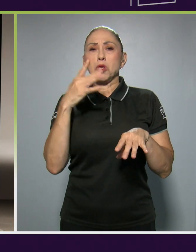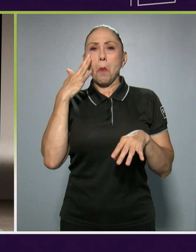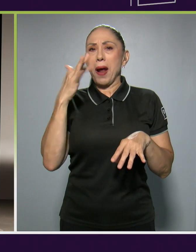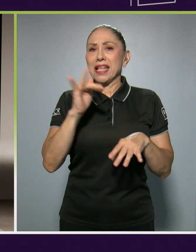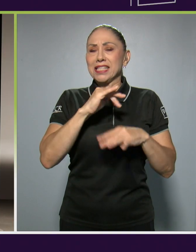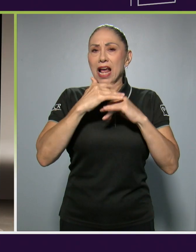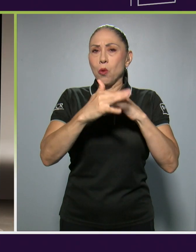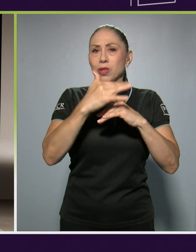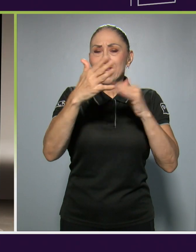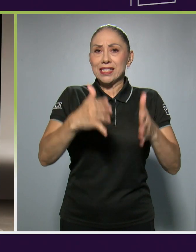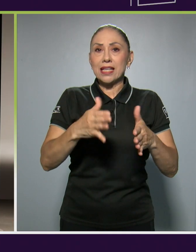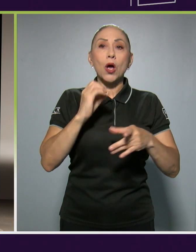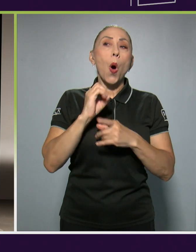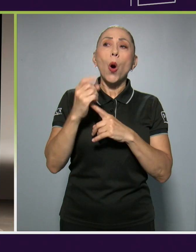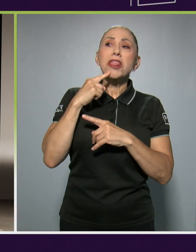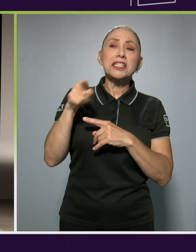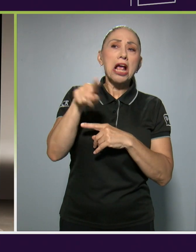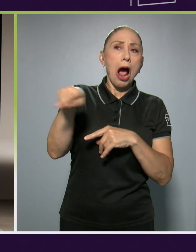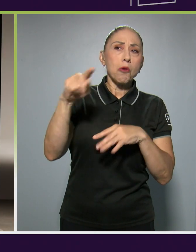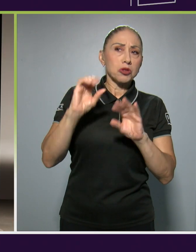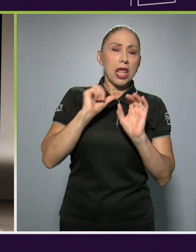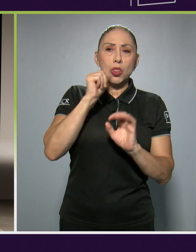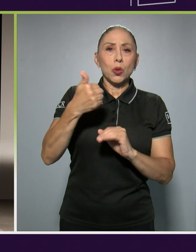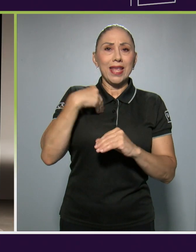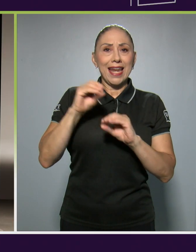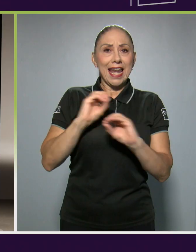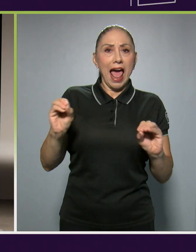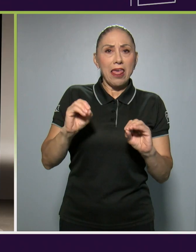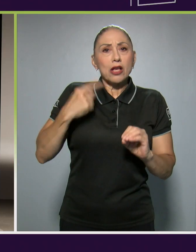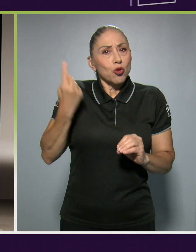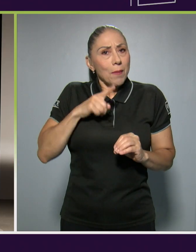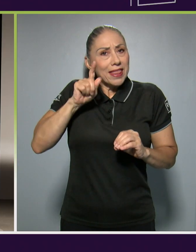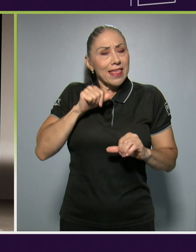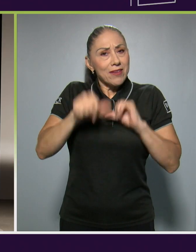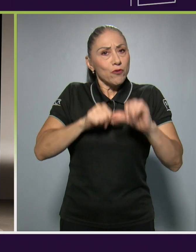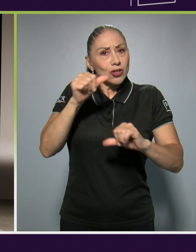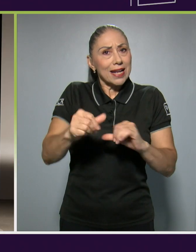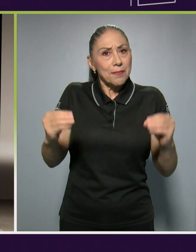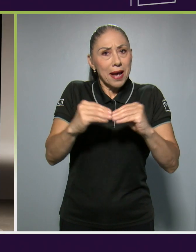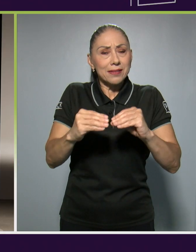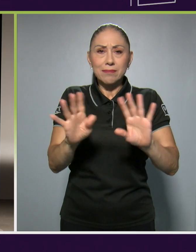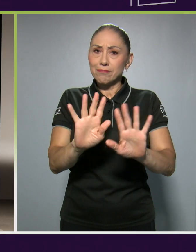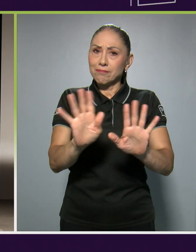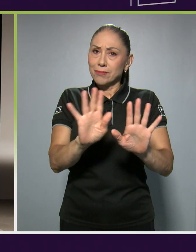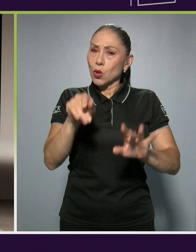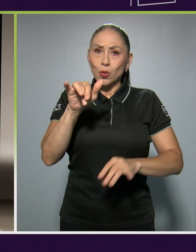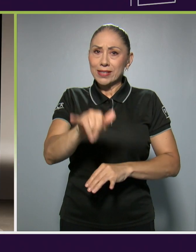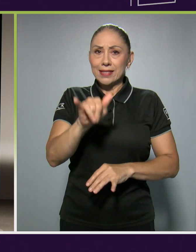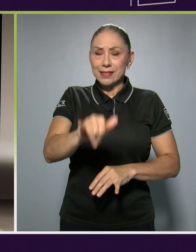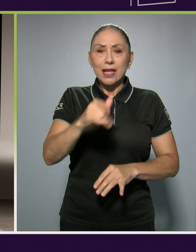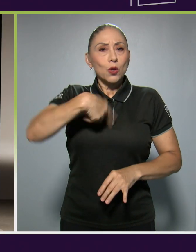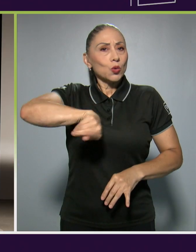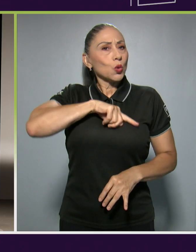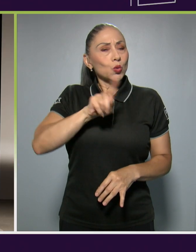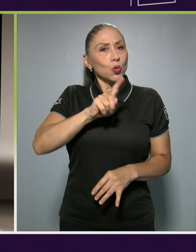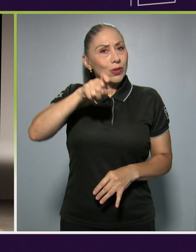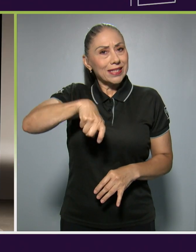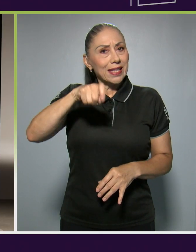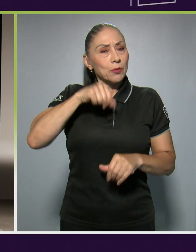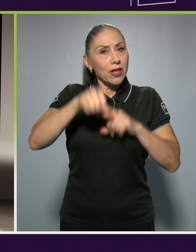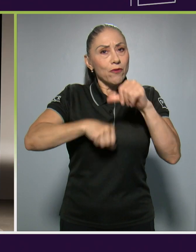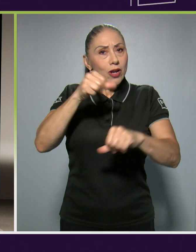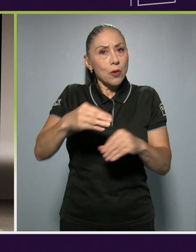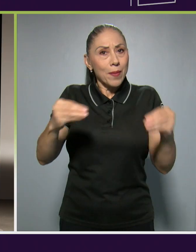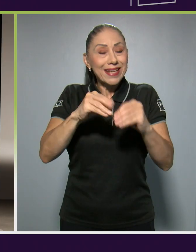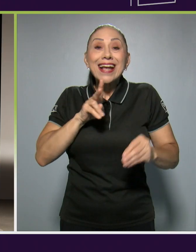simplemente es una cuestión de esforzarse más y eso no es así, no es que necesitamos esforzarnos más, es que realmente hay una discapacidad, hay